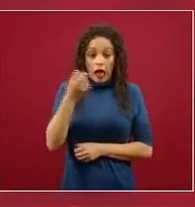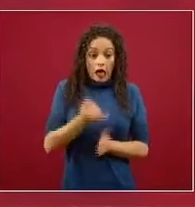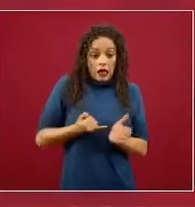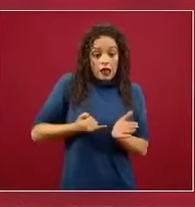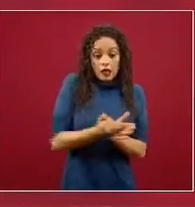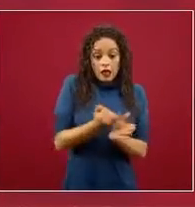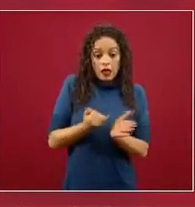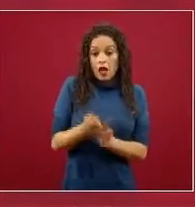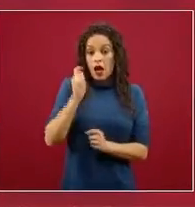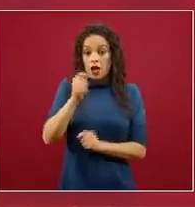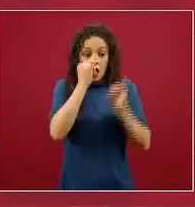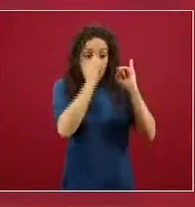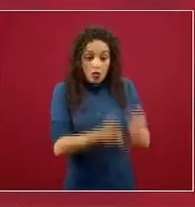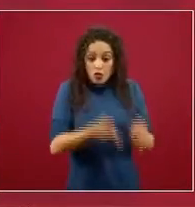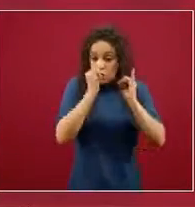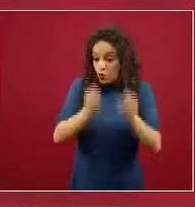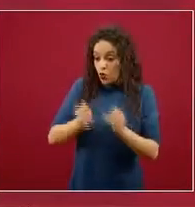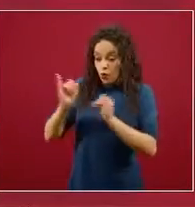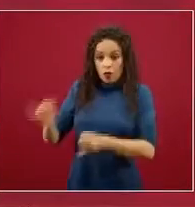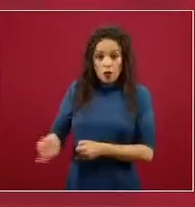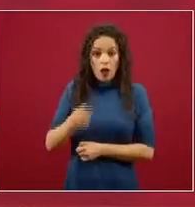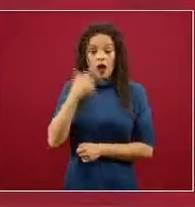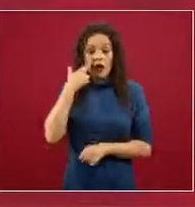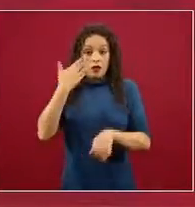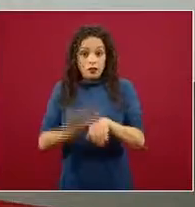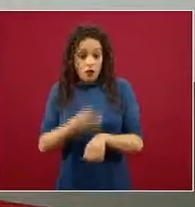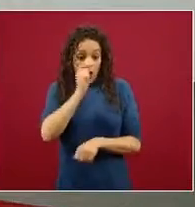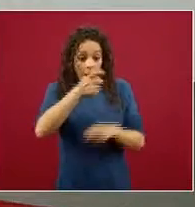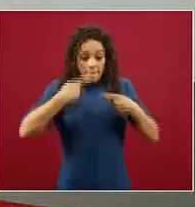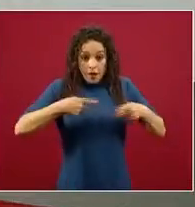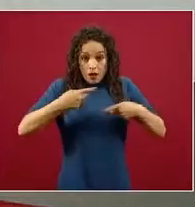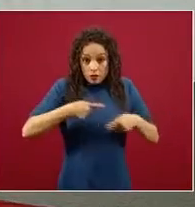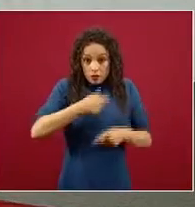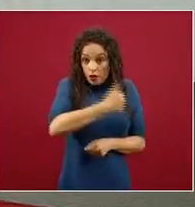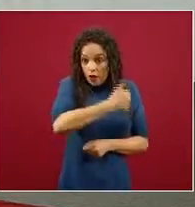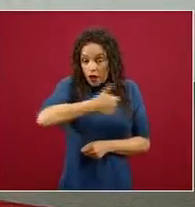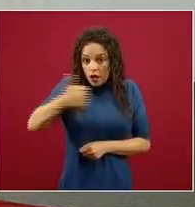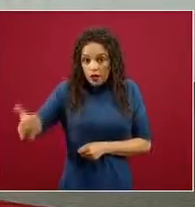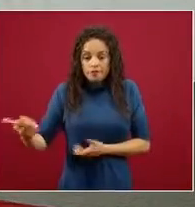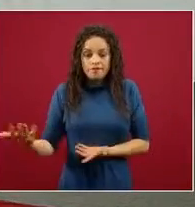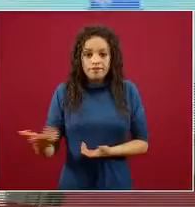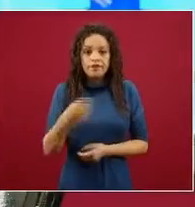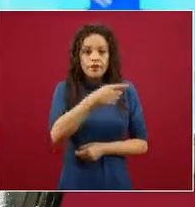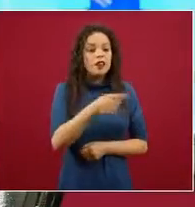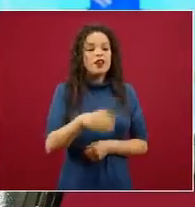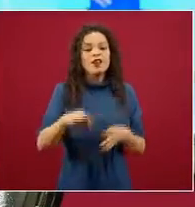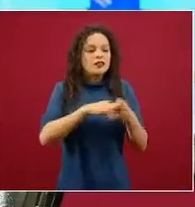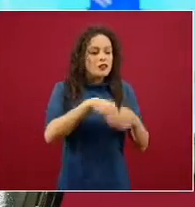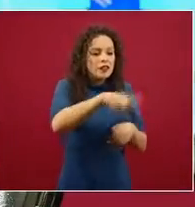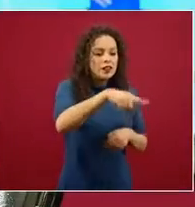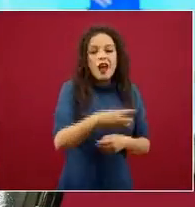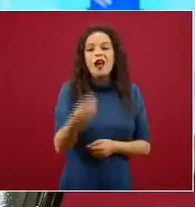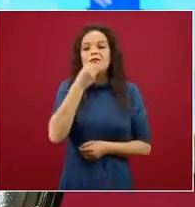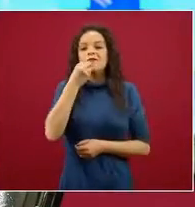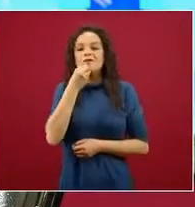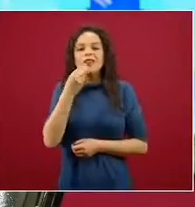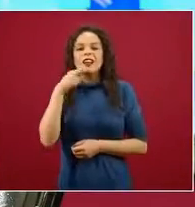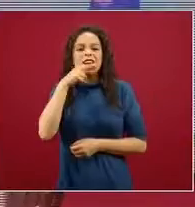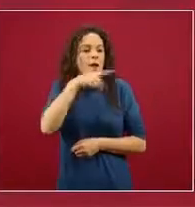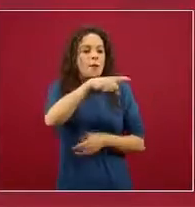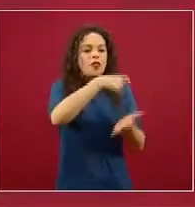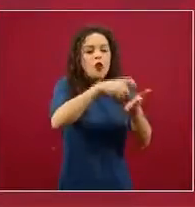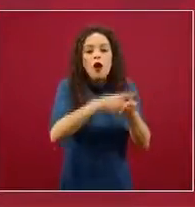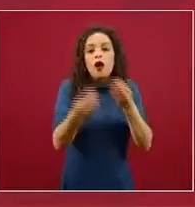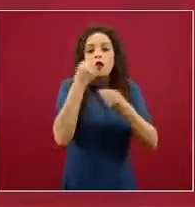de responsabilidades de los individuos. Uno come lo que tiene al alcance, y el alcance puede ser en términos